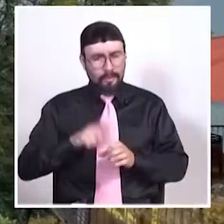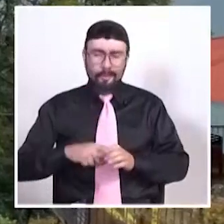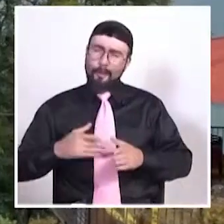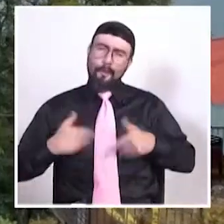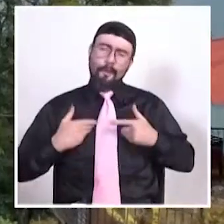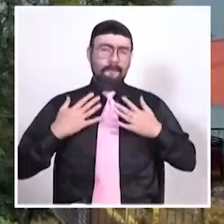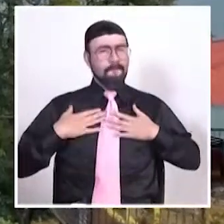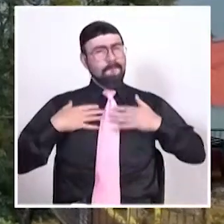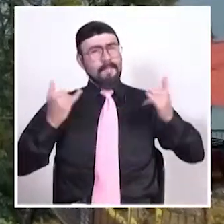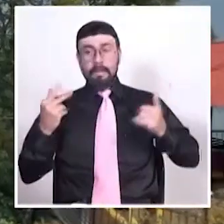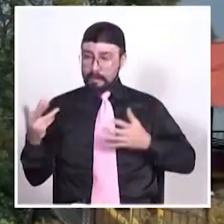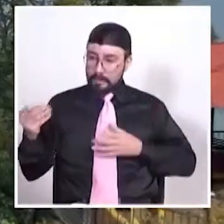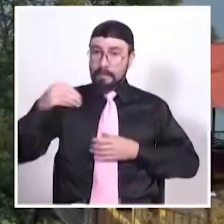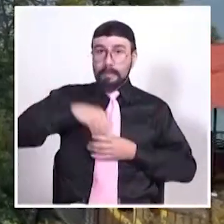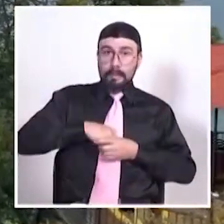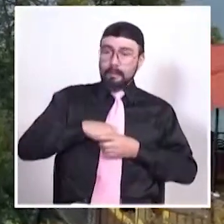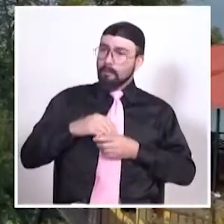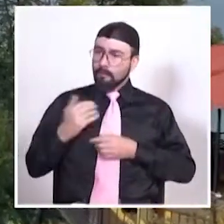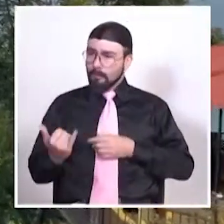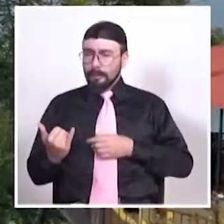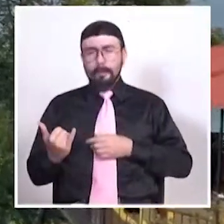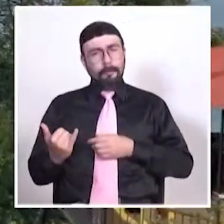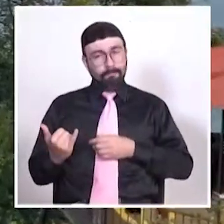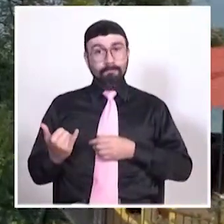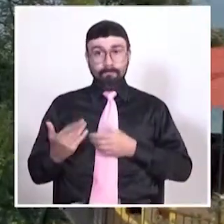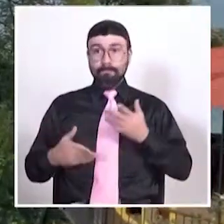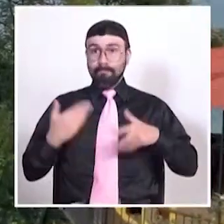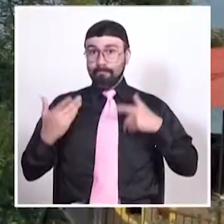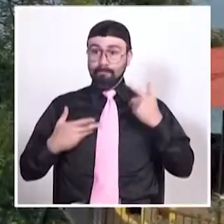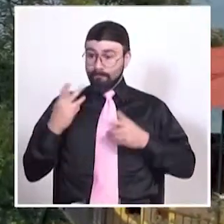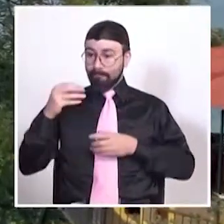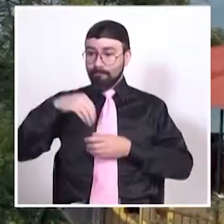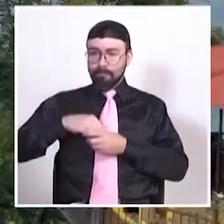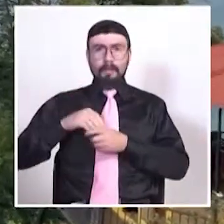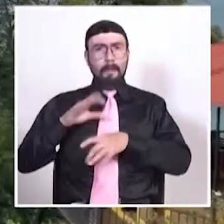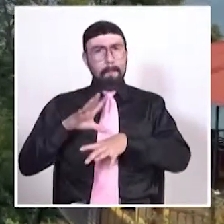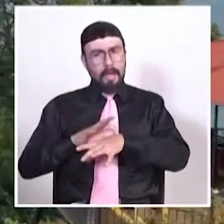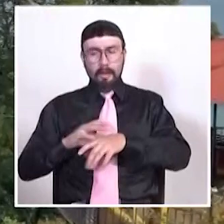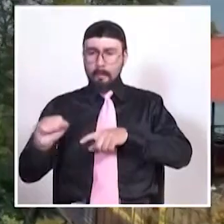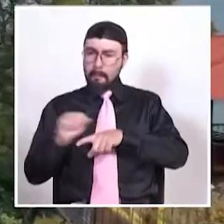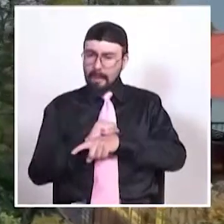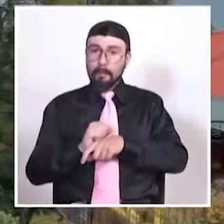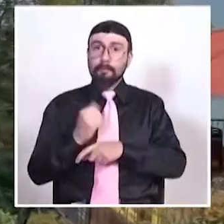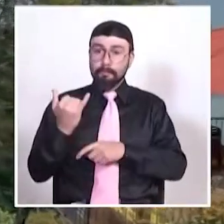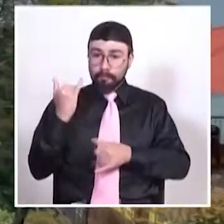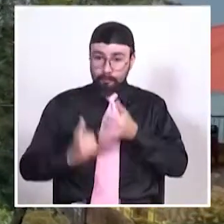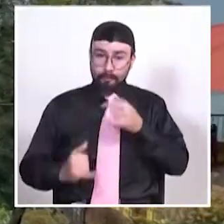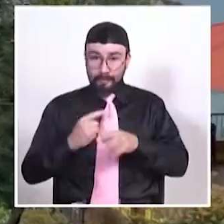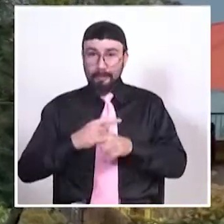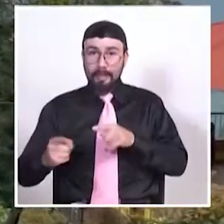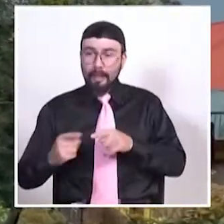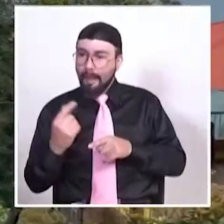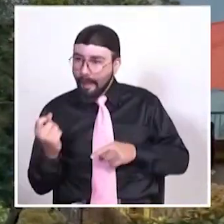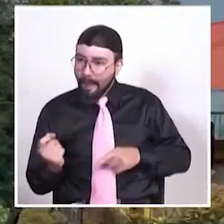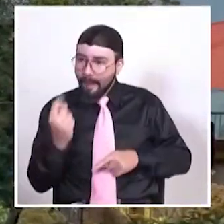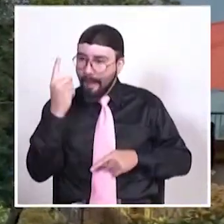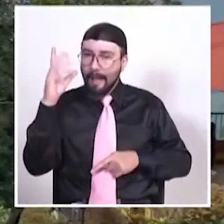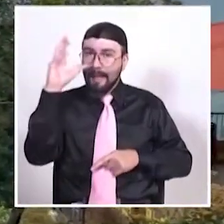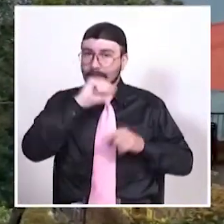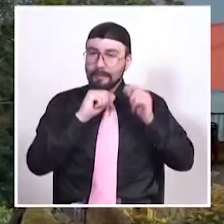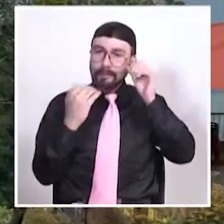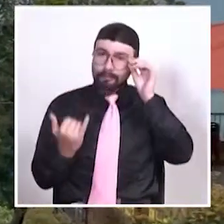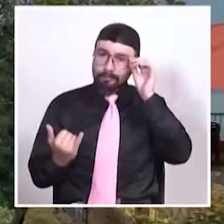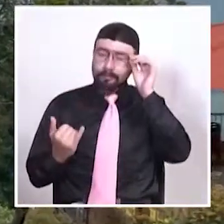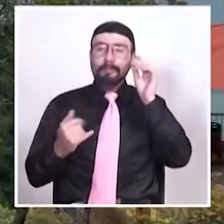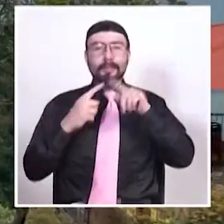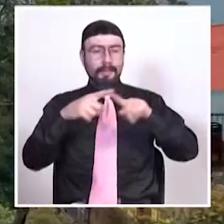feliz, complacido de haberme dado un espacio en mi práctica médica de los fines de semana para descubrir este